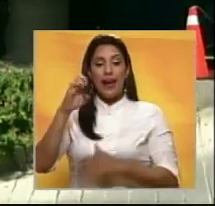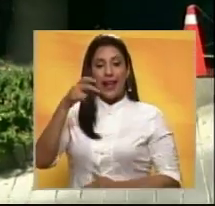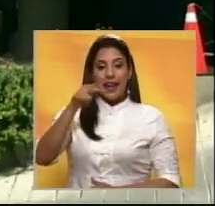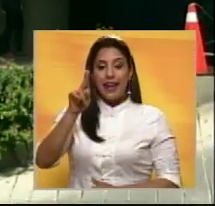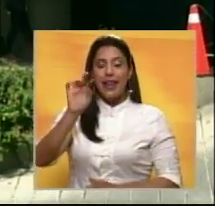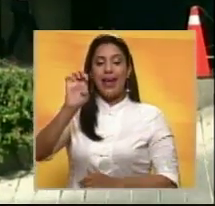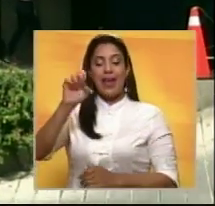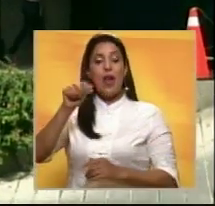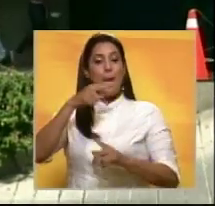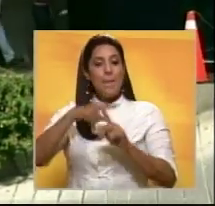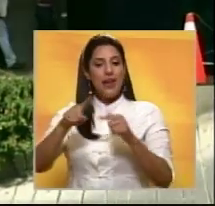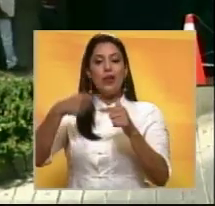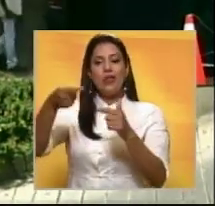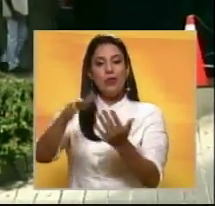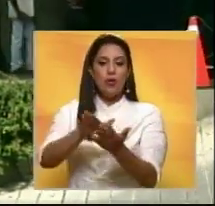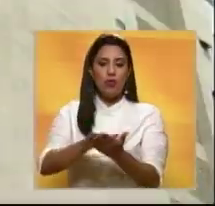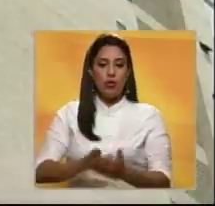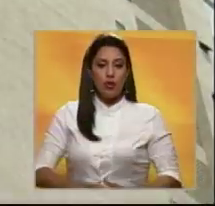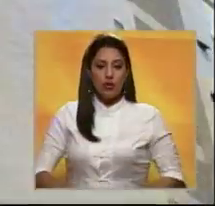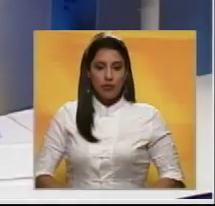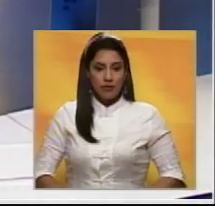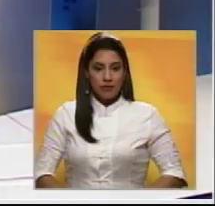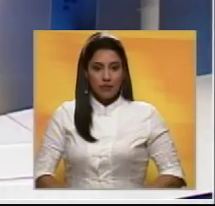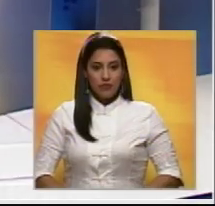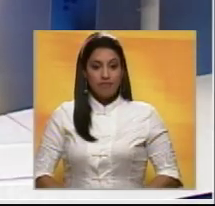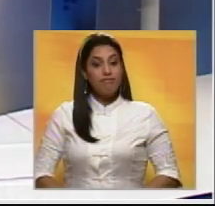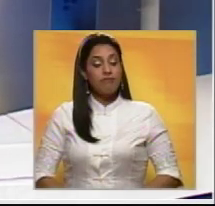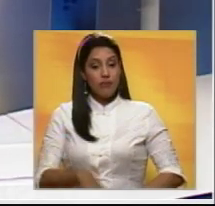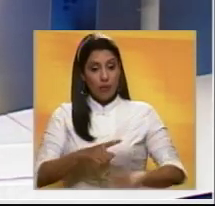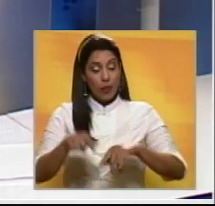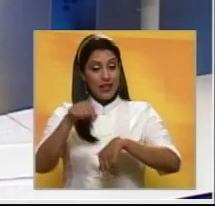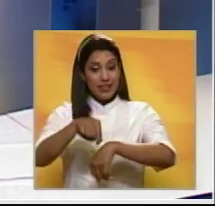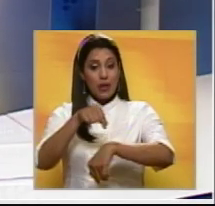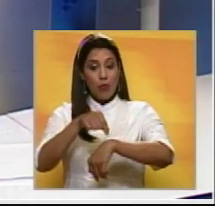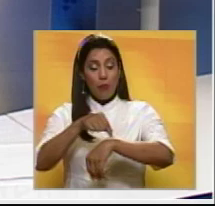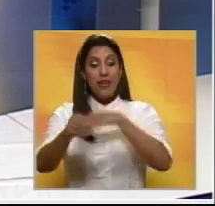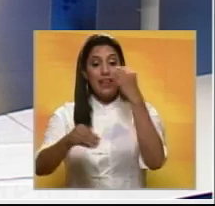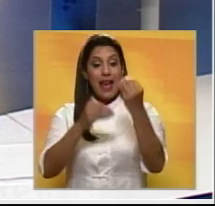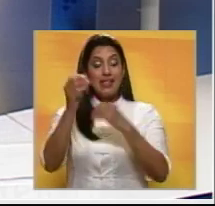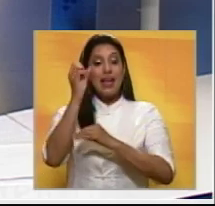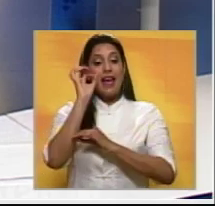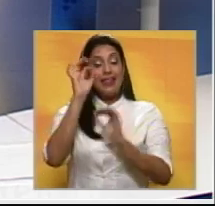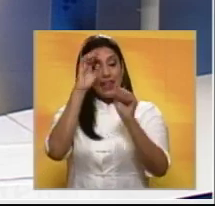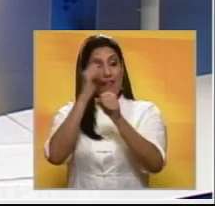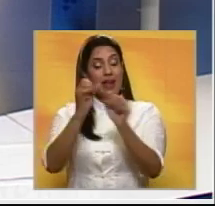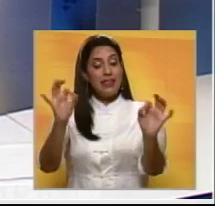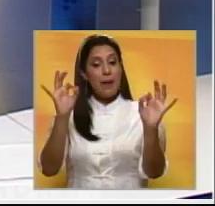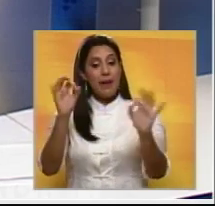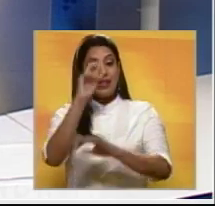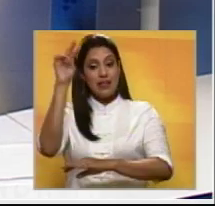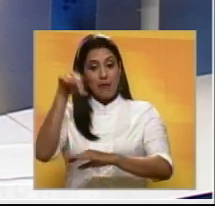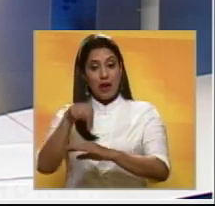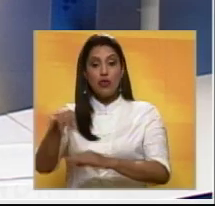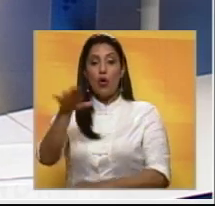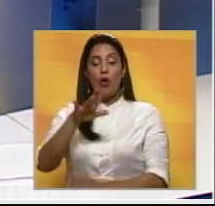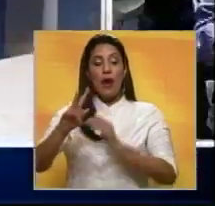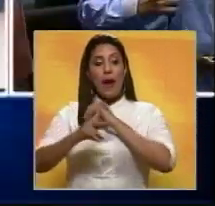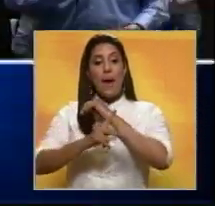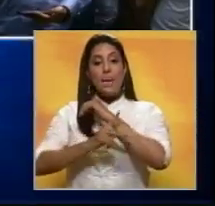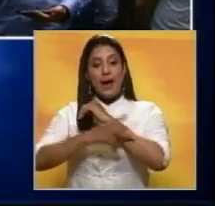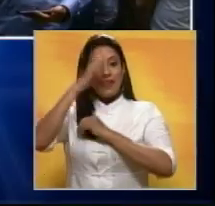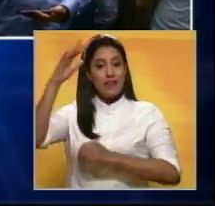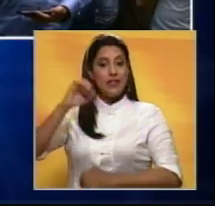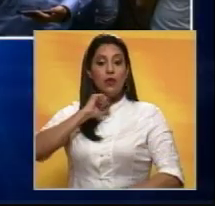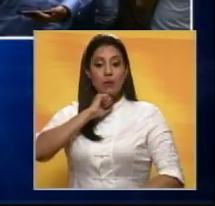donde posteriormente falleció. Bien, y en este momento se desarrolla una sesión especial de la Asamblea Nacional en Parque